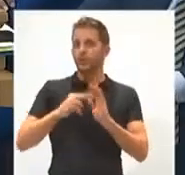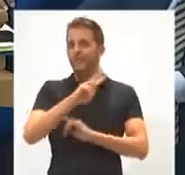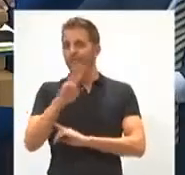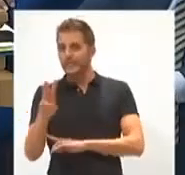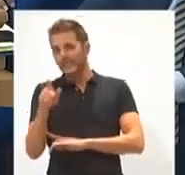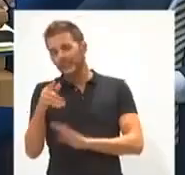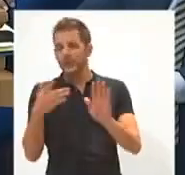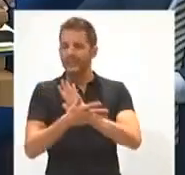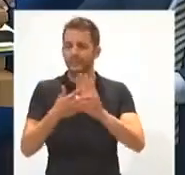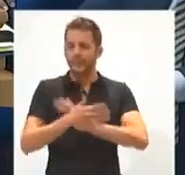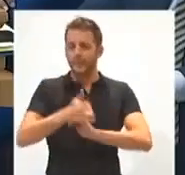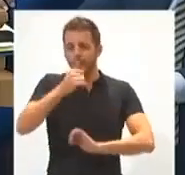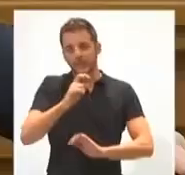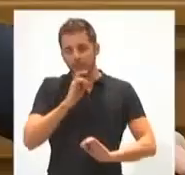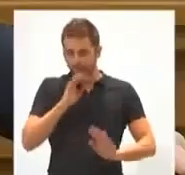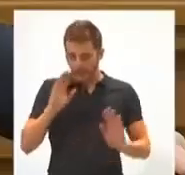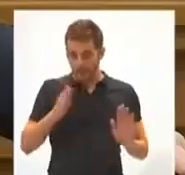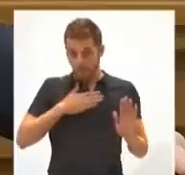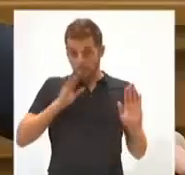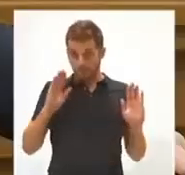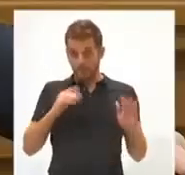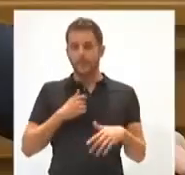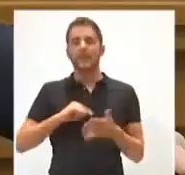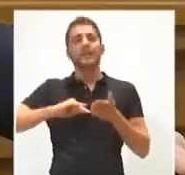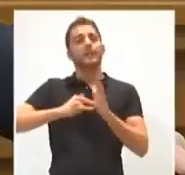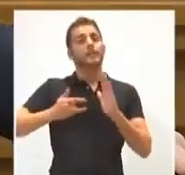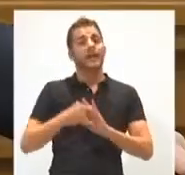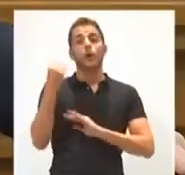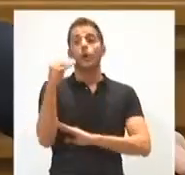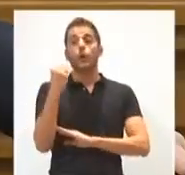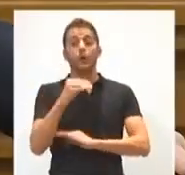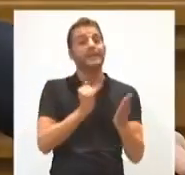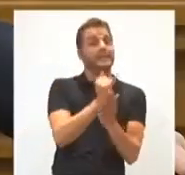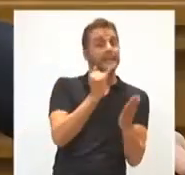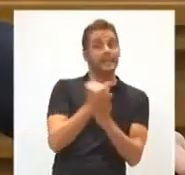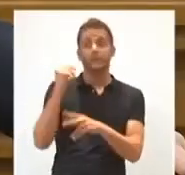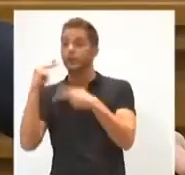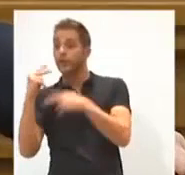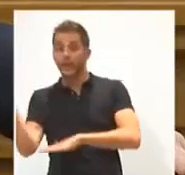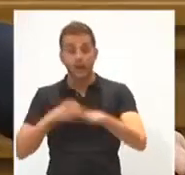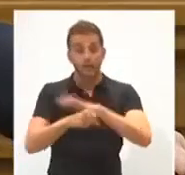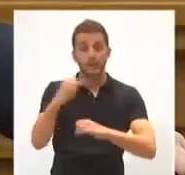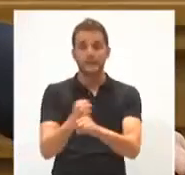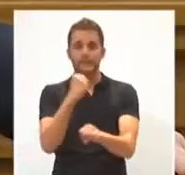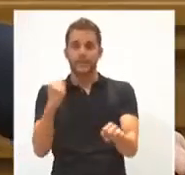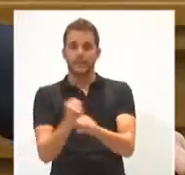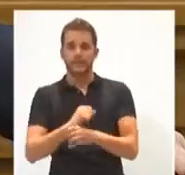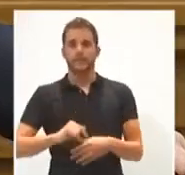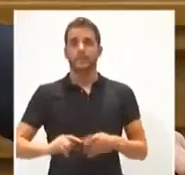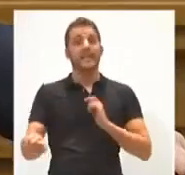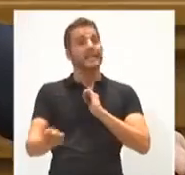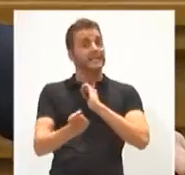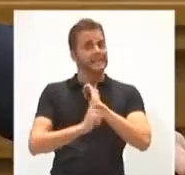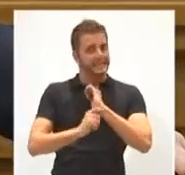de explicar por lo menos para mí el plan para que los jóvenes trabajen en el campo y la hostelería estrategias